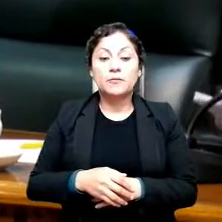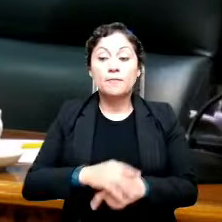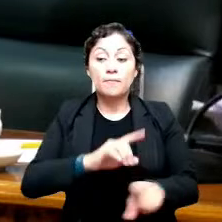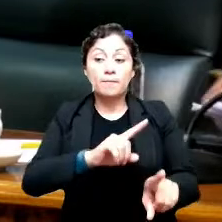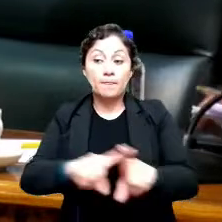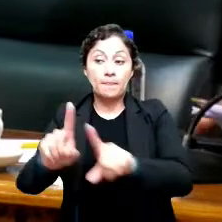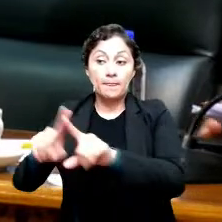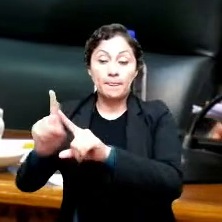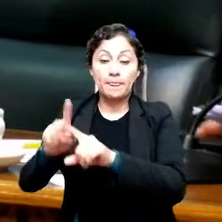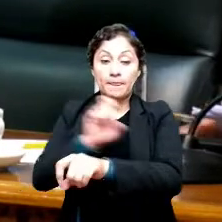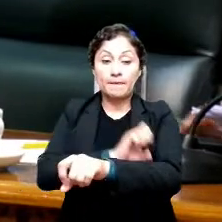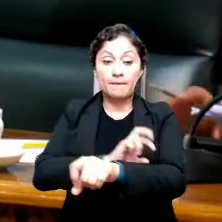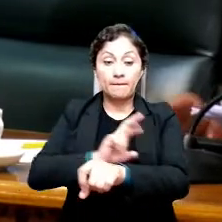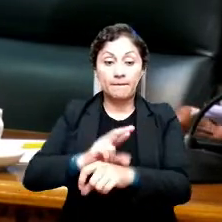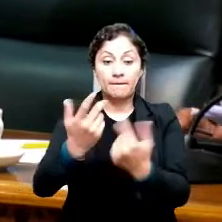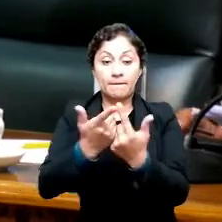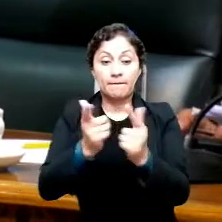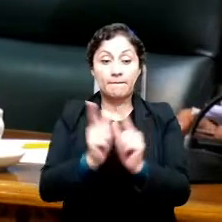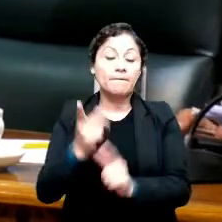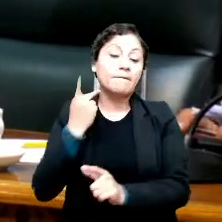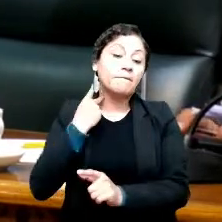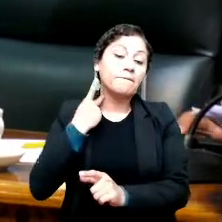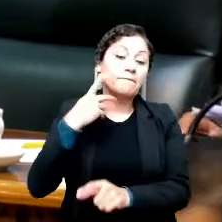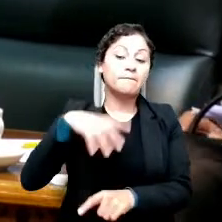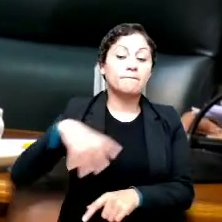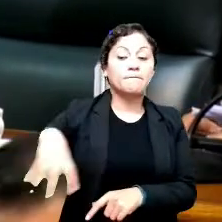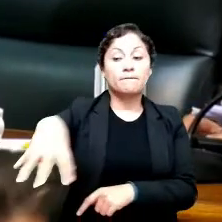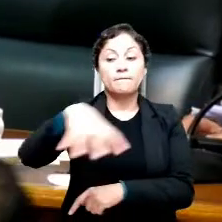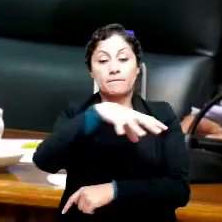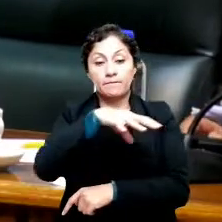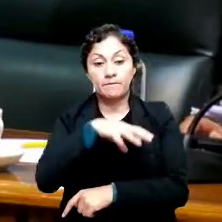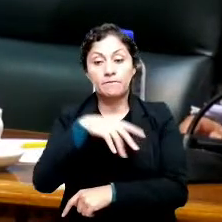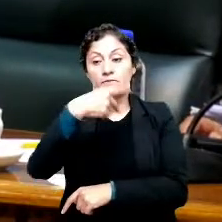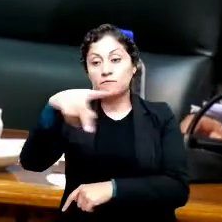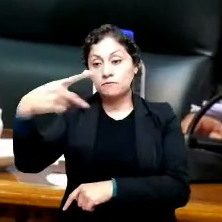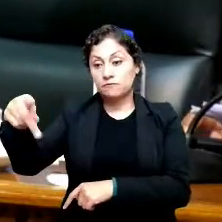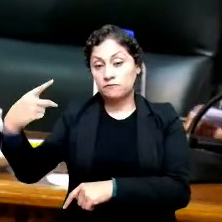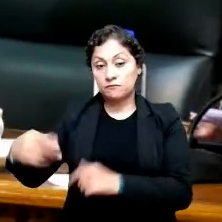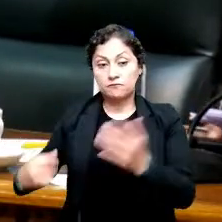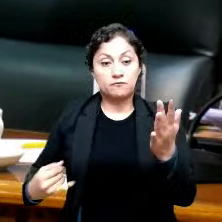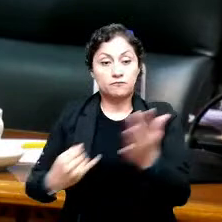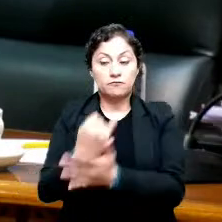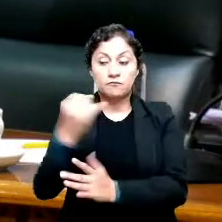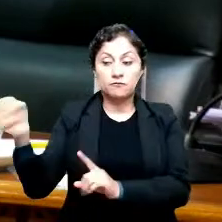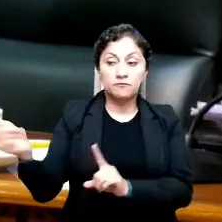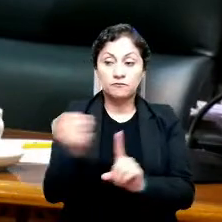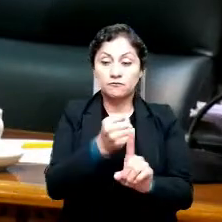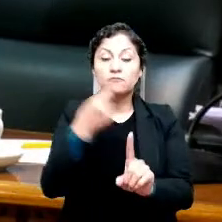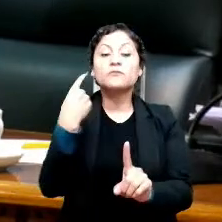Los coordinadores de los grupos parlamentarios definirán las participaciones de los oradores.